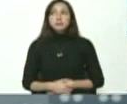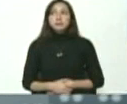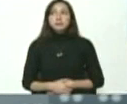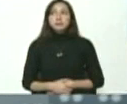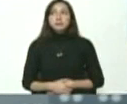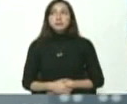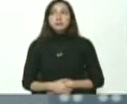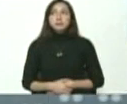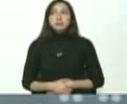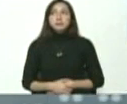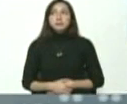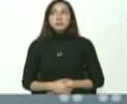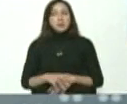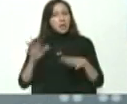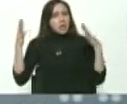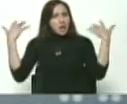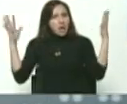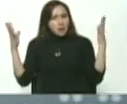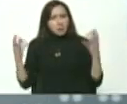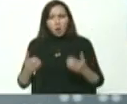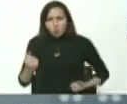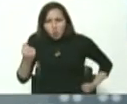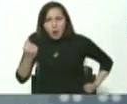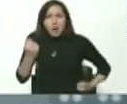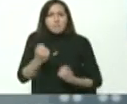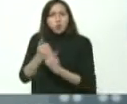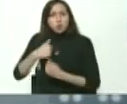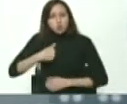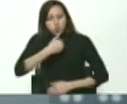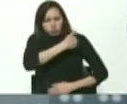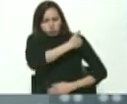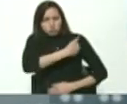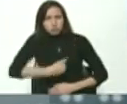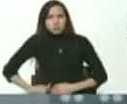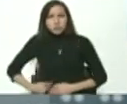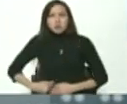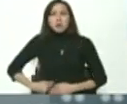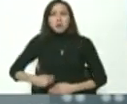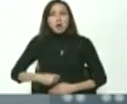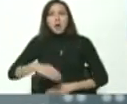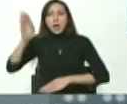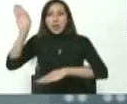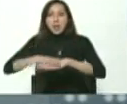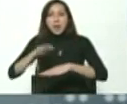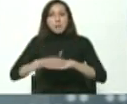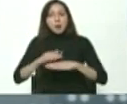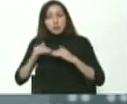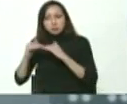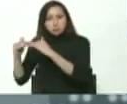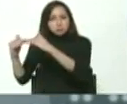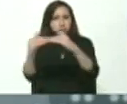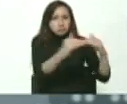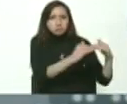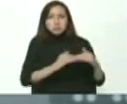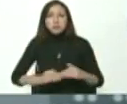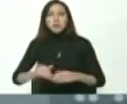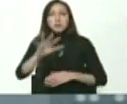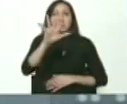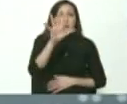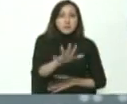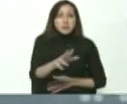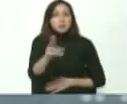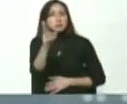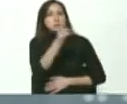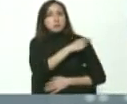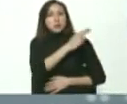Aplaudo y respaldo como jefe de Estado el llamado unánime de los 5 rectores del